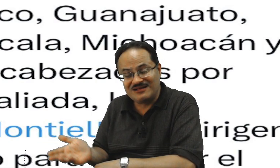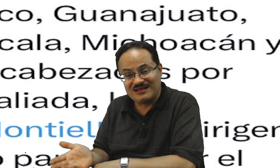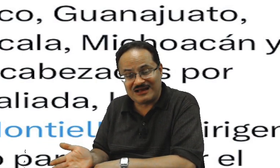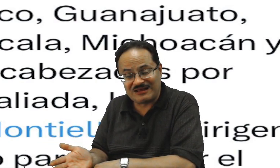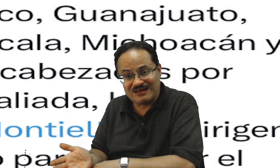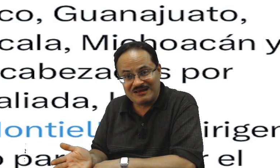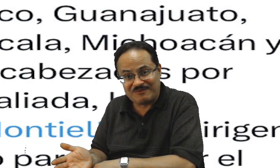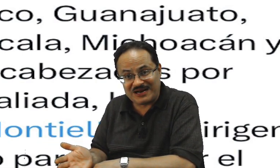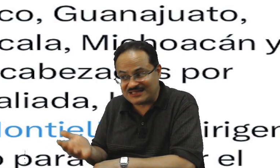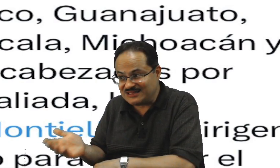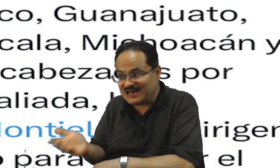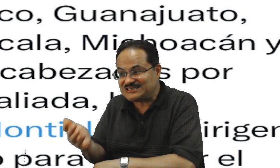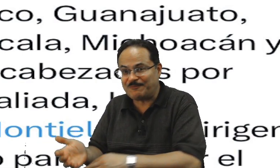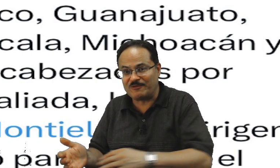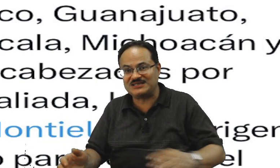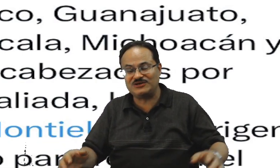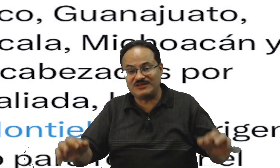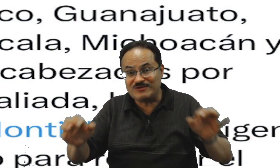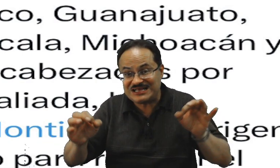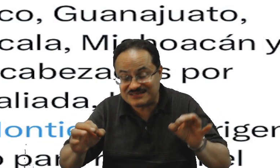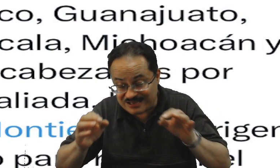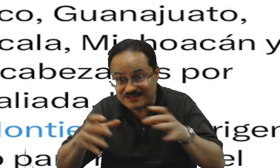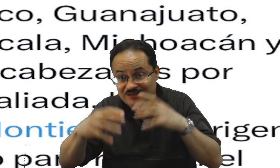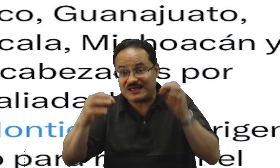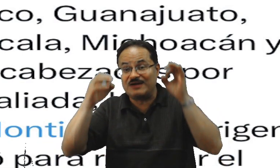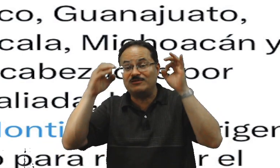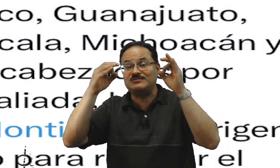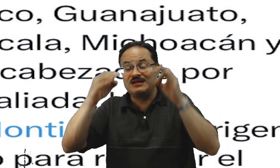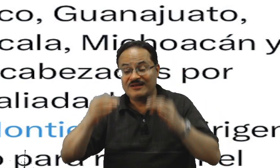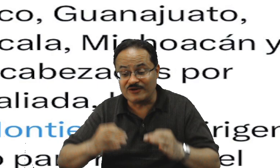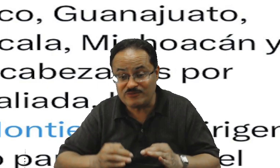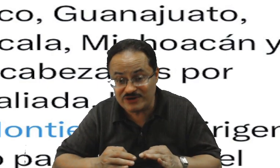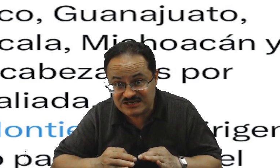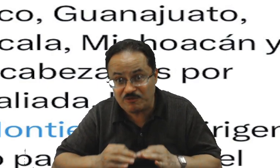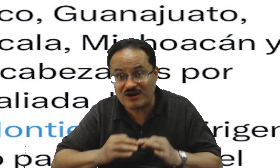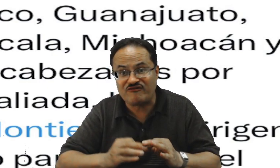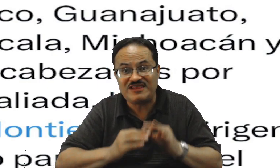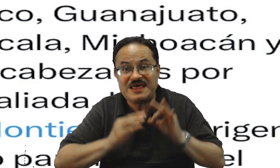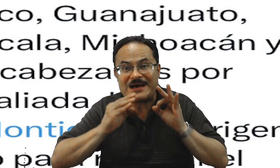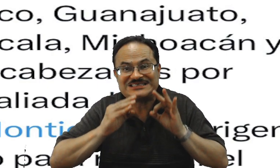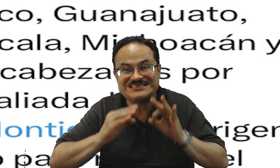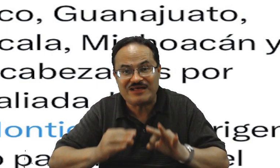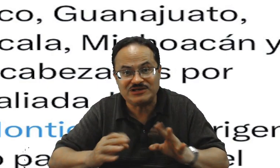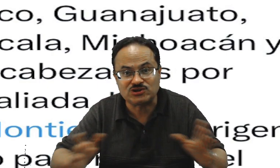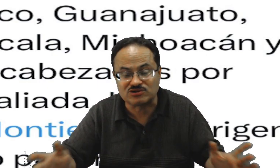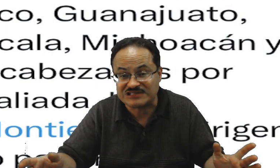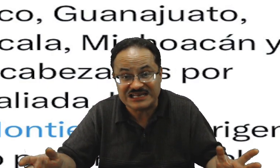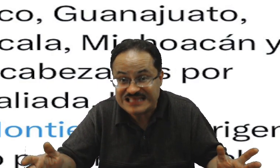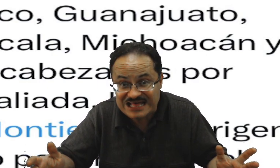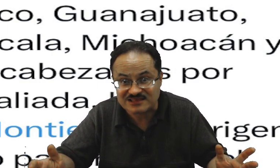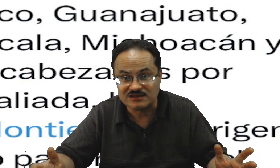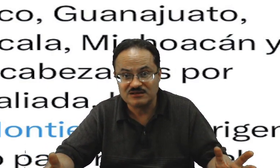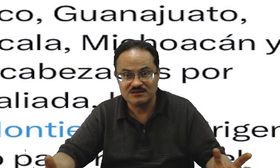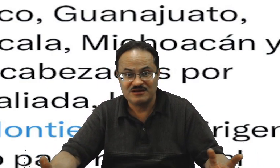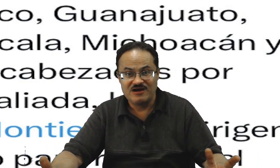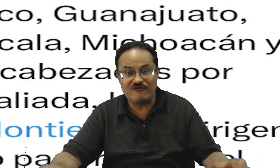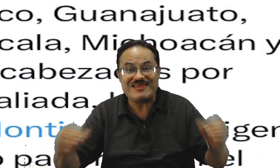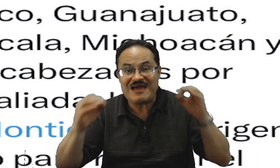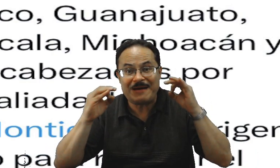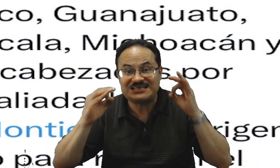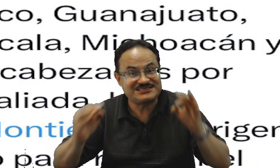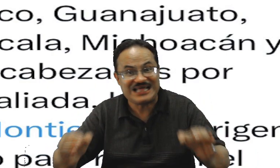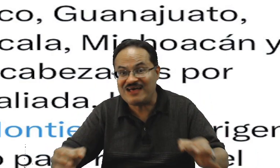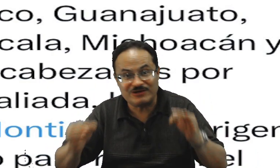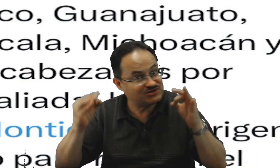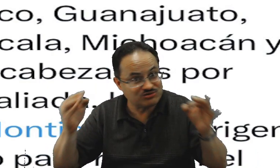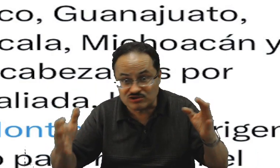atender para atender a esa población de un de un de un municipio que fue devastado en su totalidad fue